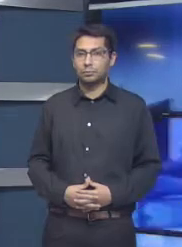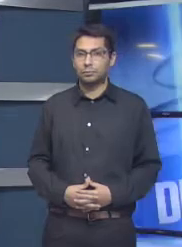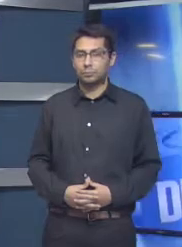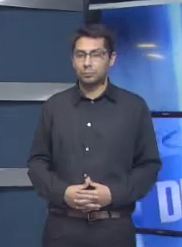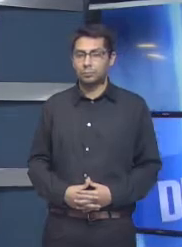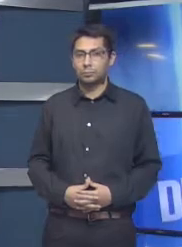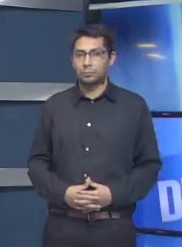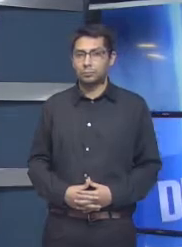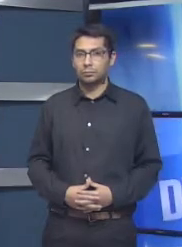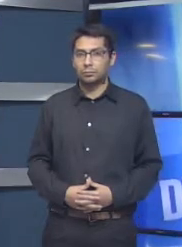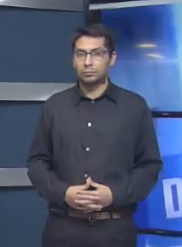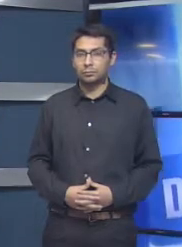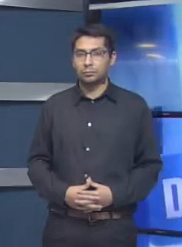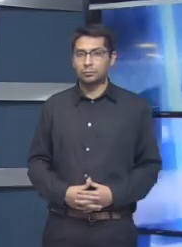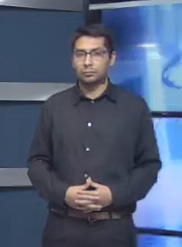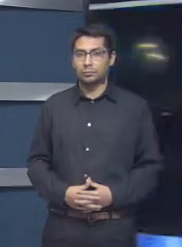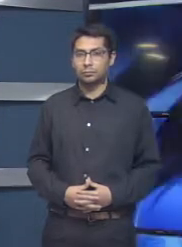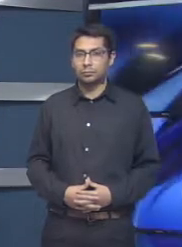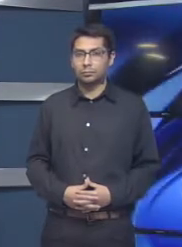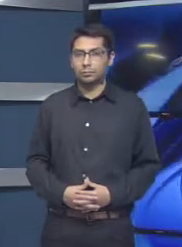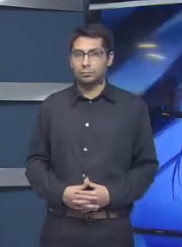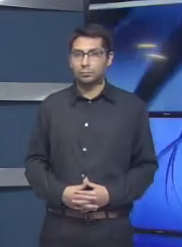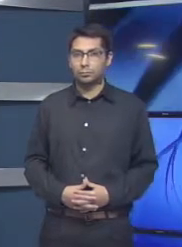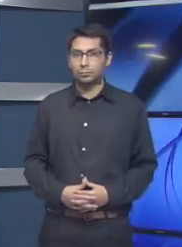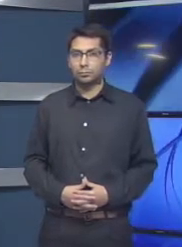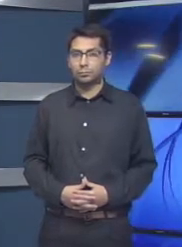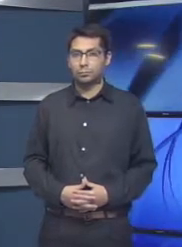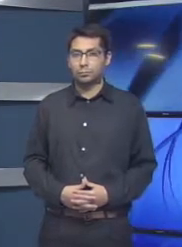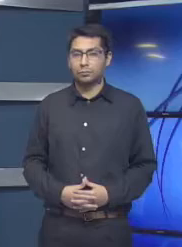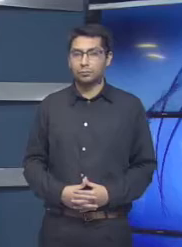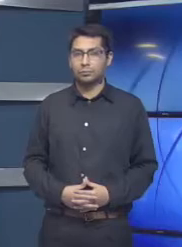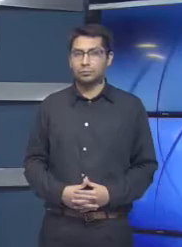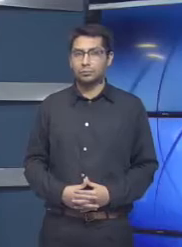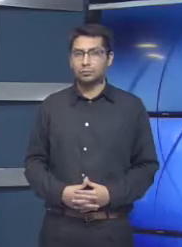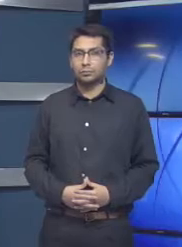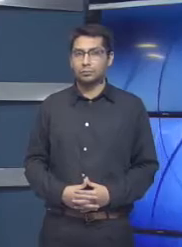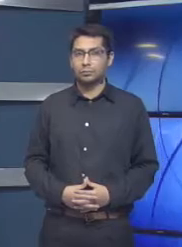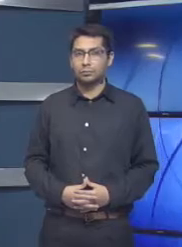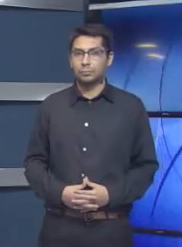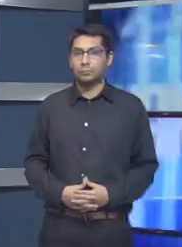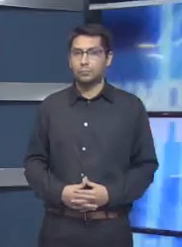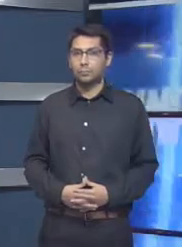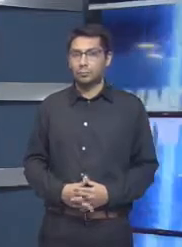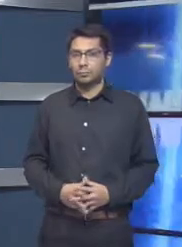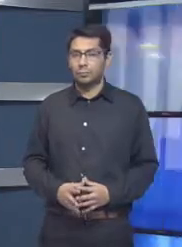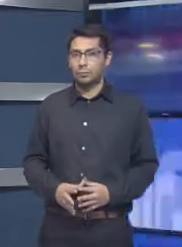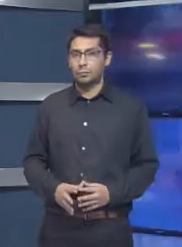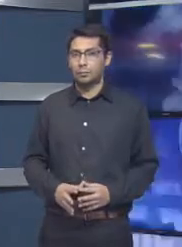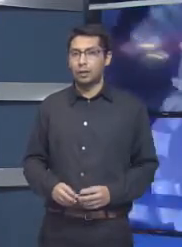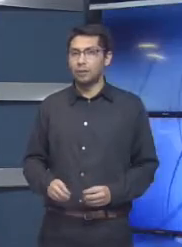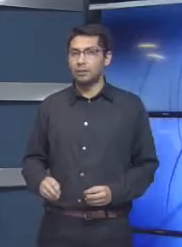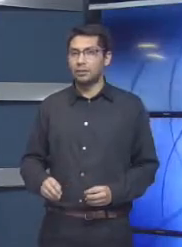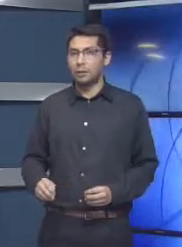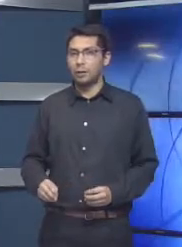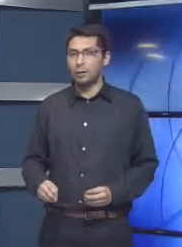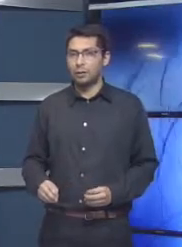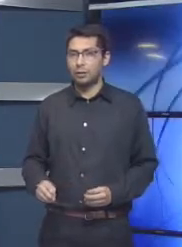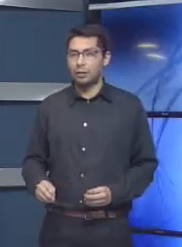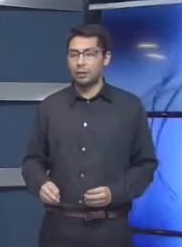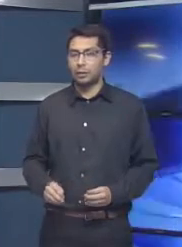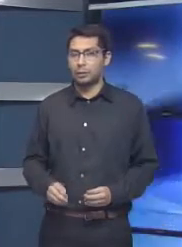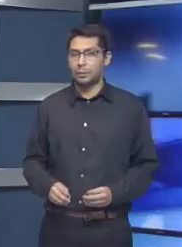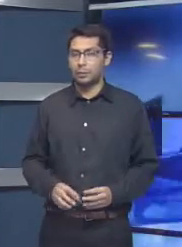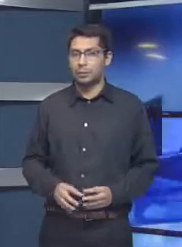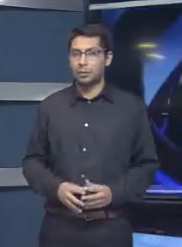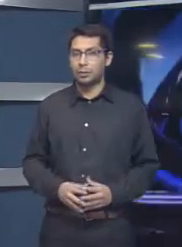resolución oficial que seguramente en las últimas horas de hoy o mañana tendremos la respuesta del Ministerio. ¿Y cómo es el sistema hoy en